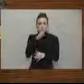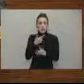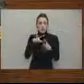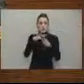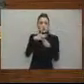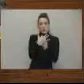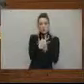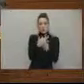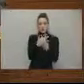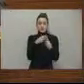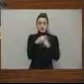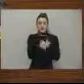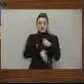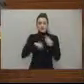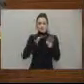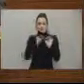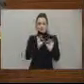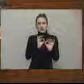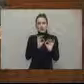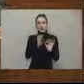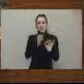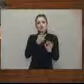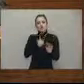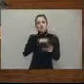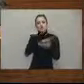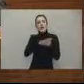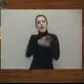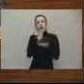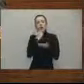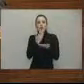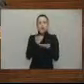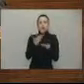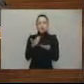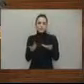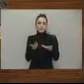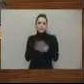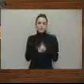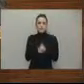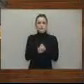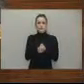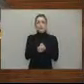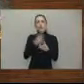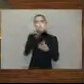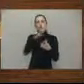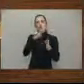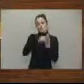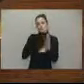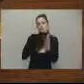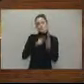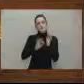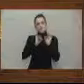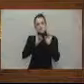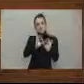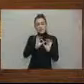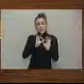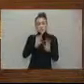panorama general, evidentemente, de lo que hablamos de algo mucho más modesto. 2 medidas muy concretas, pero que sí que consideramos